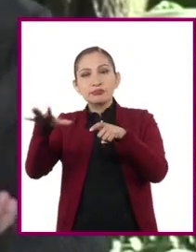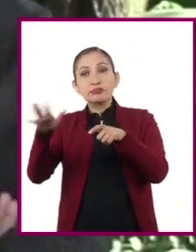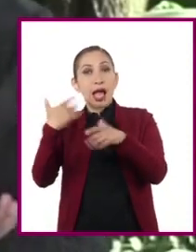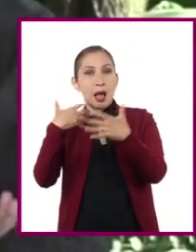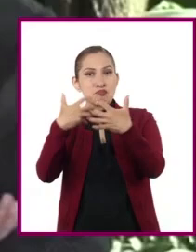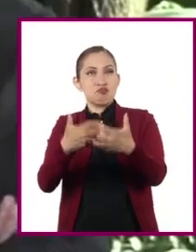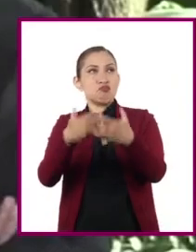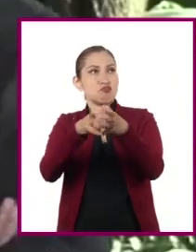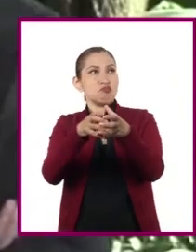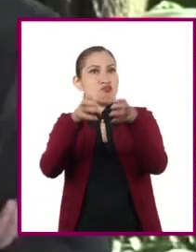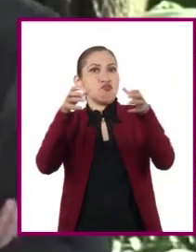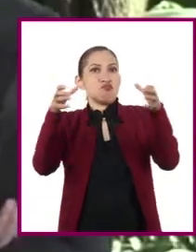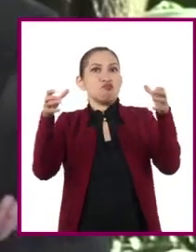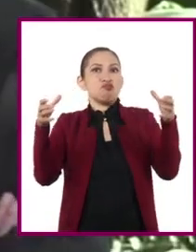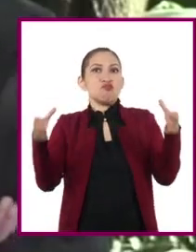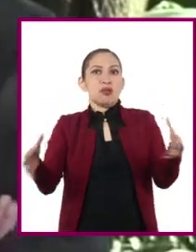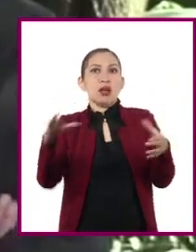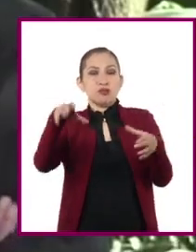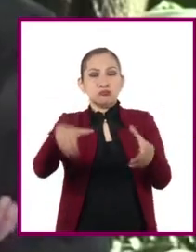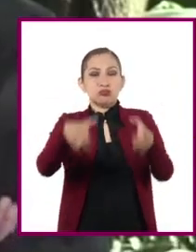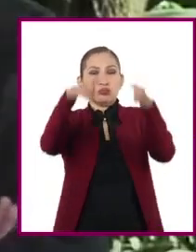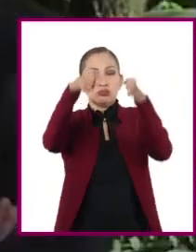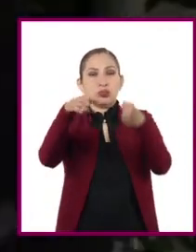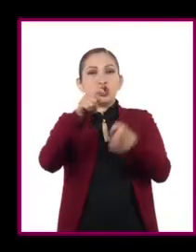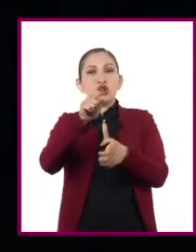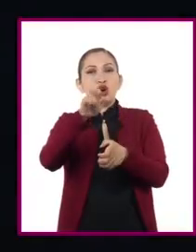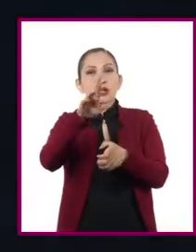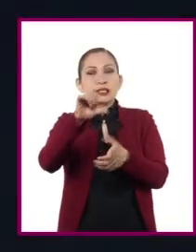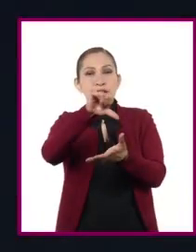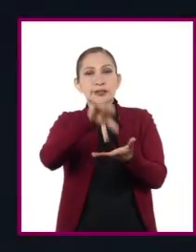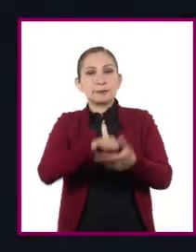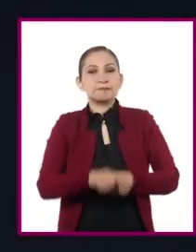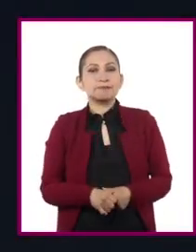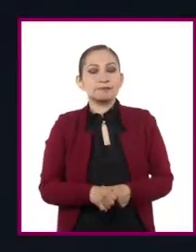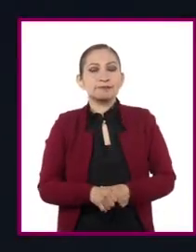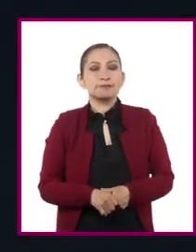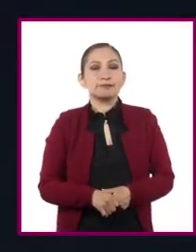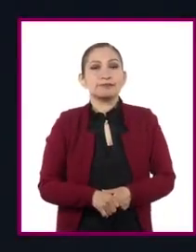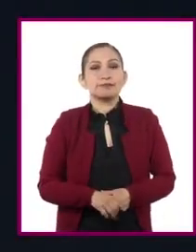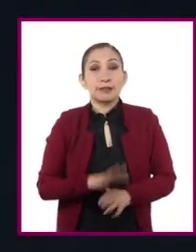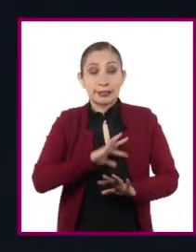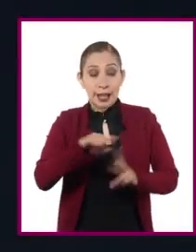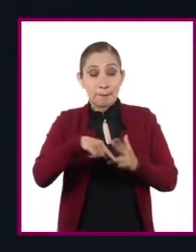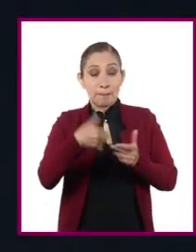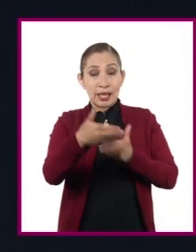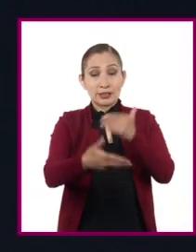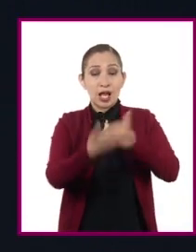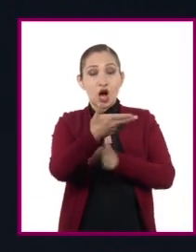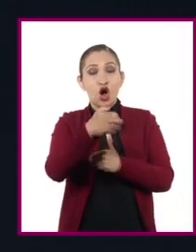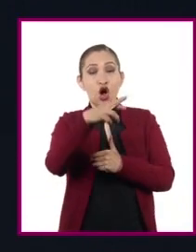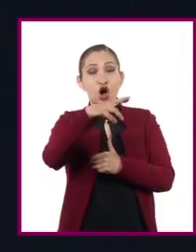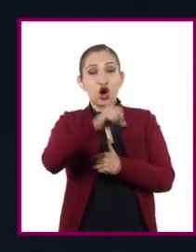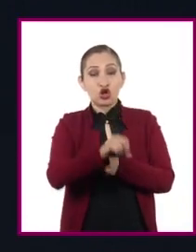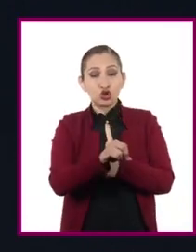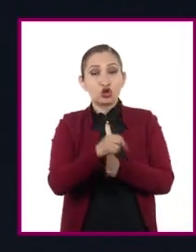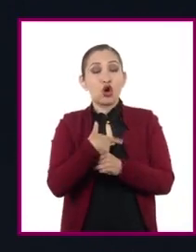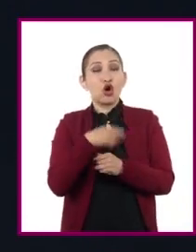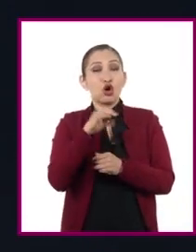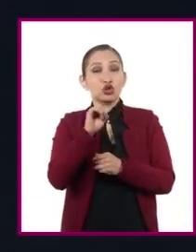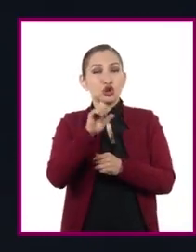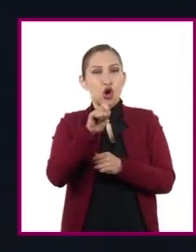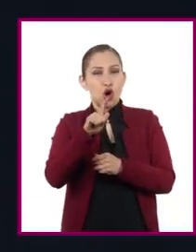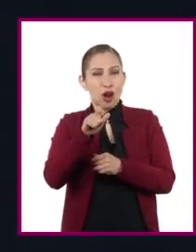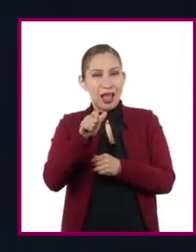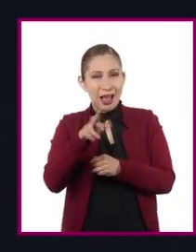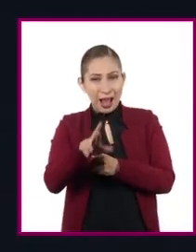de una planta de torre central, por ejemplo. Con la puesta en marcha del horno solar de alto flujo